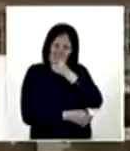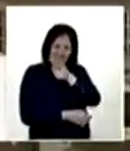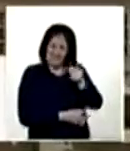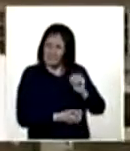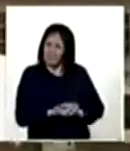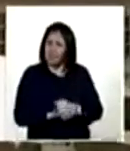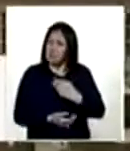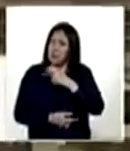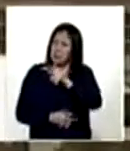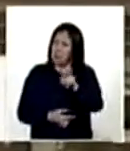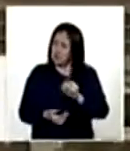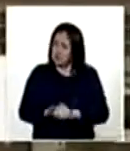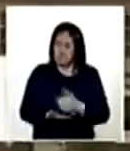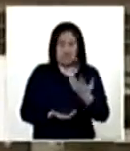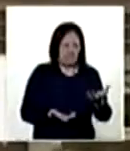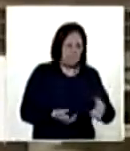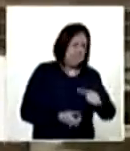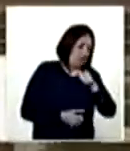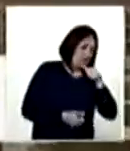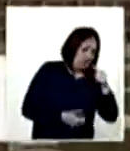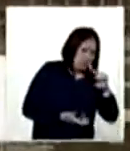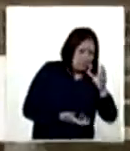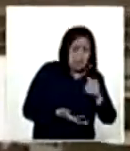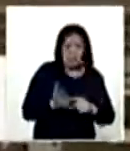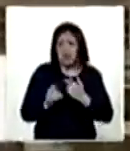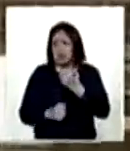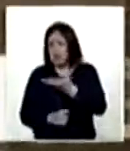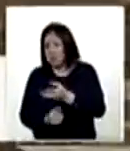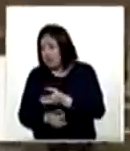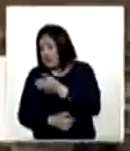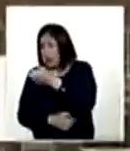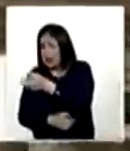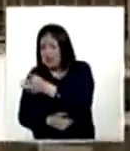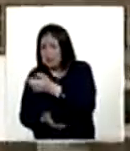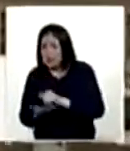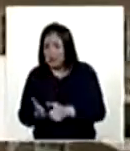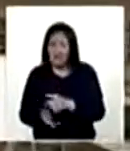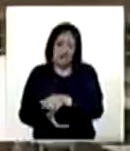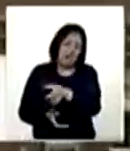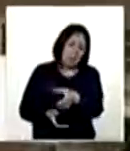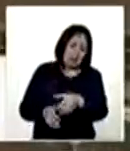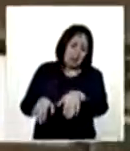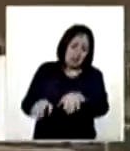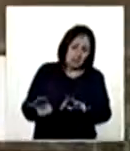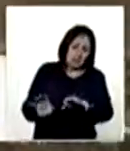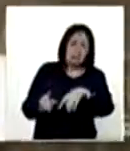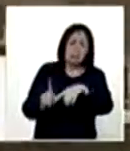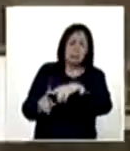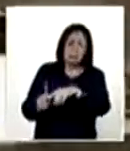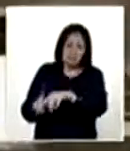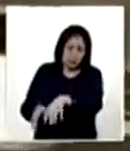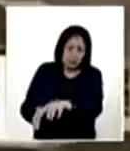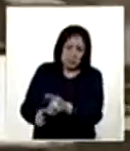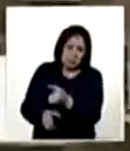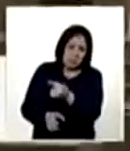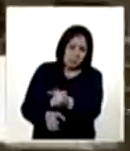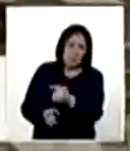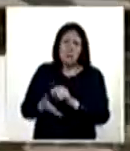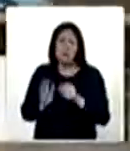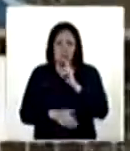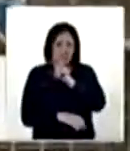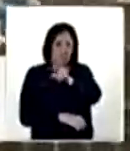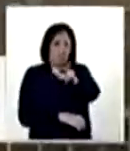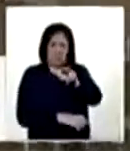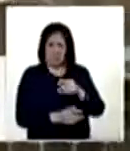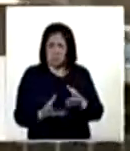¿no? Es decir, mientras toman cerveza ellos, también les sirven un vasito de cerveza, le dejan al costado de la tumba, ¿no? Y también vemos ahí, mira